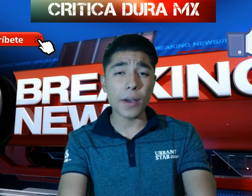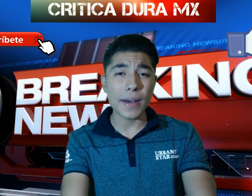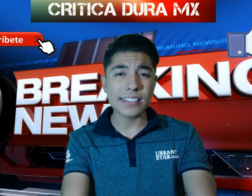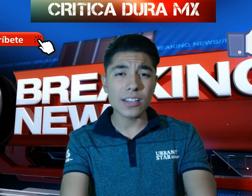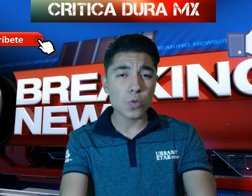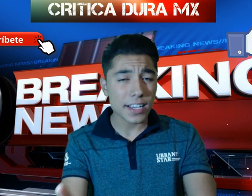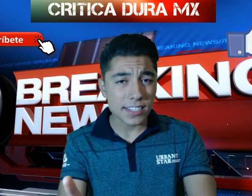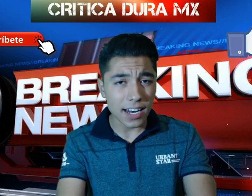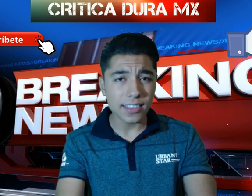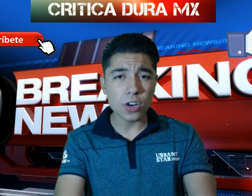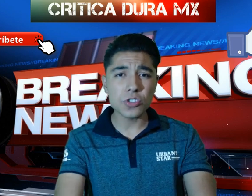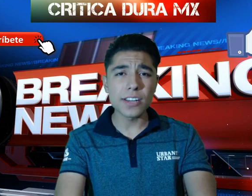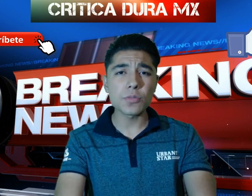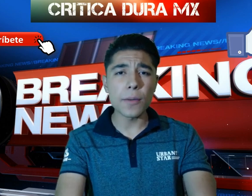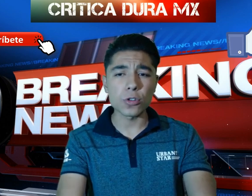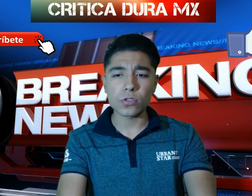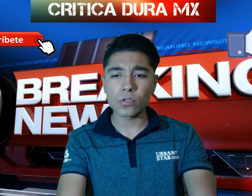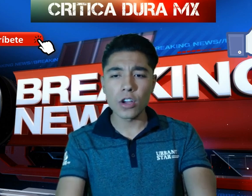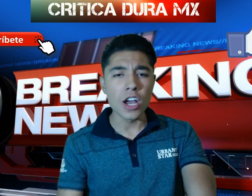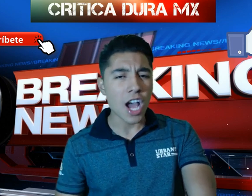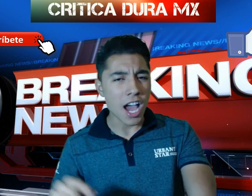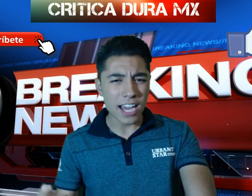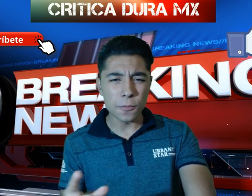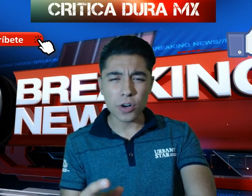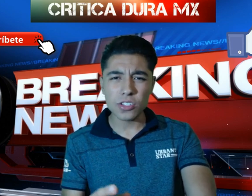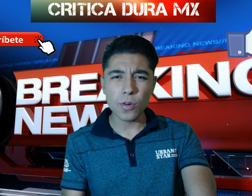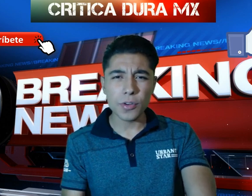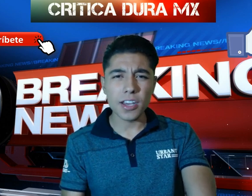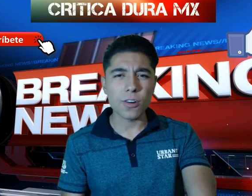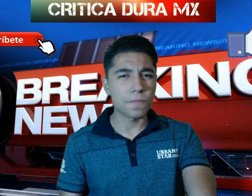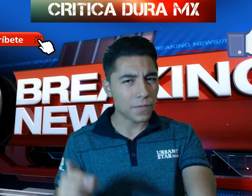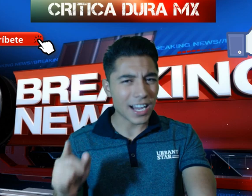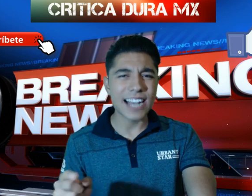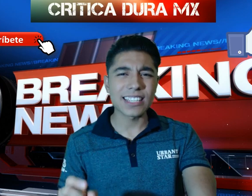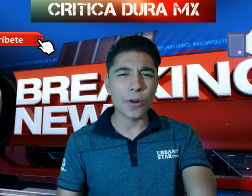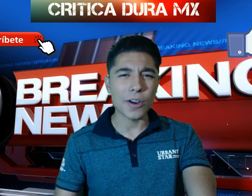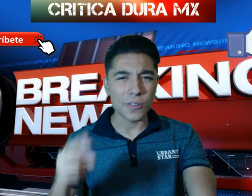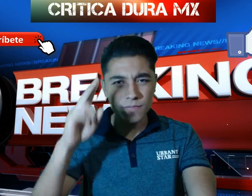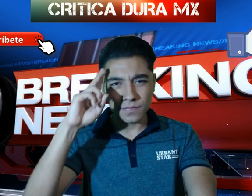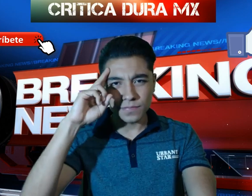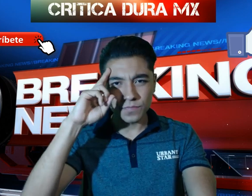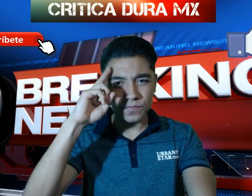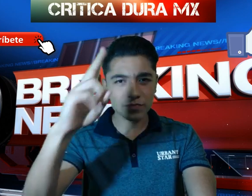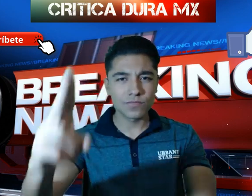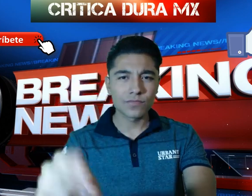donativo. Que pasen una excelente noche y nos vemos en un próximo video. Hasta luego.